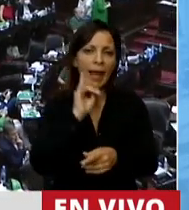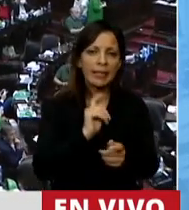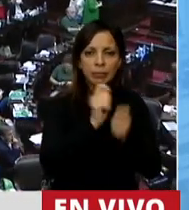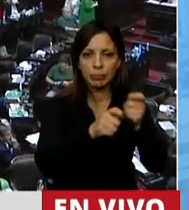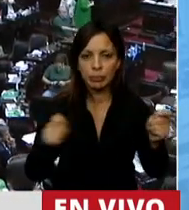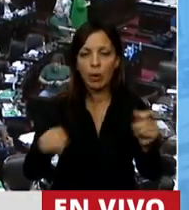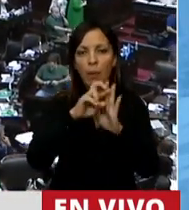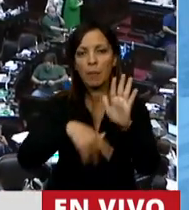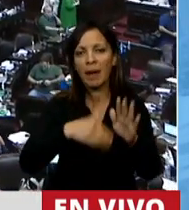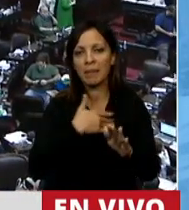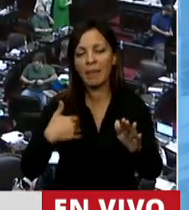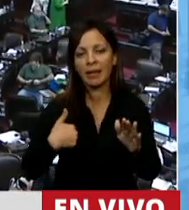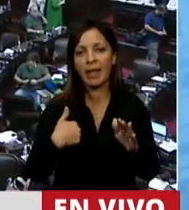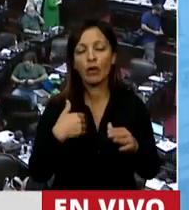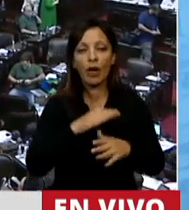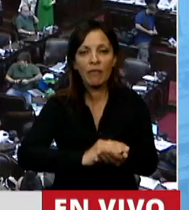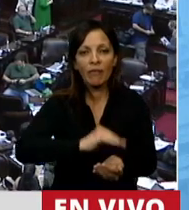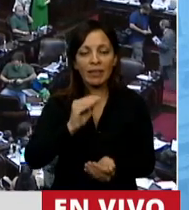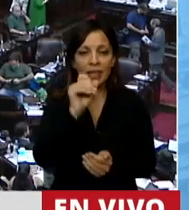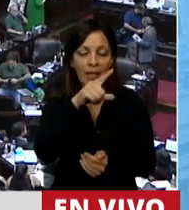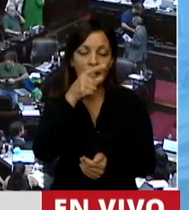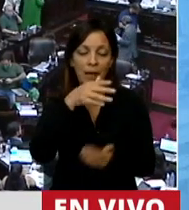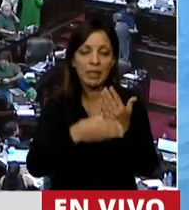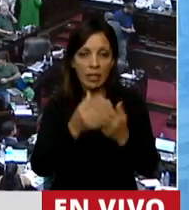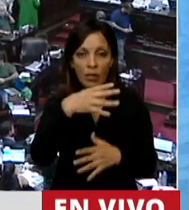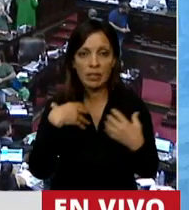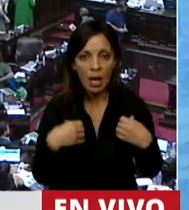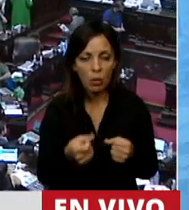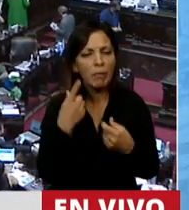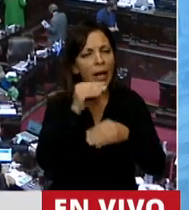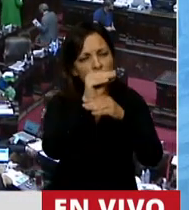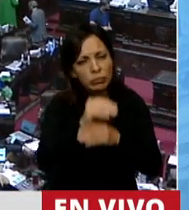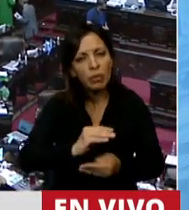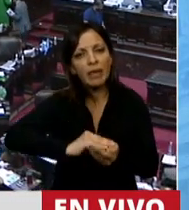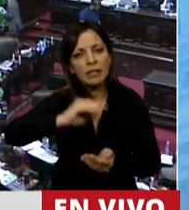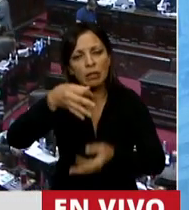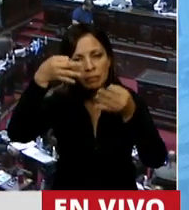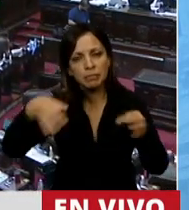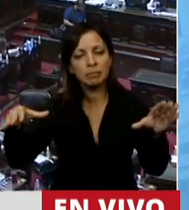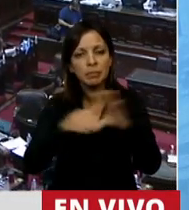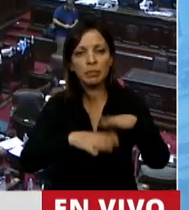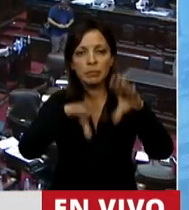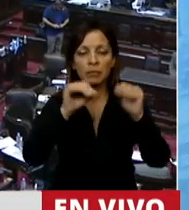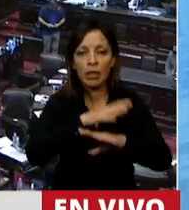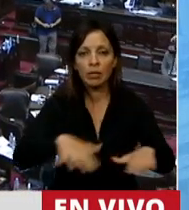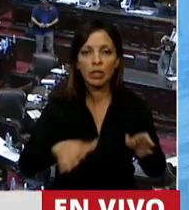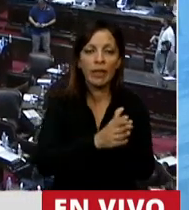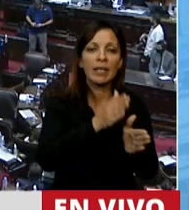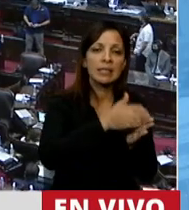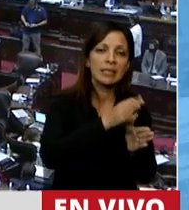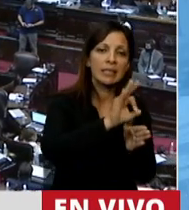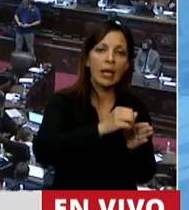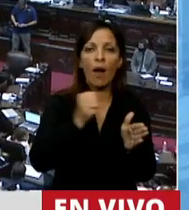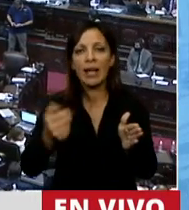el Plan Materno Infantil del Ministerio de Salud, plan materno infantil destinado a contribuir al crecimiento y desarrollo adecuado e integral de los niños comprendidos entre 0 y 5 años de